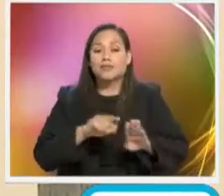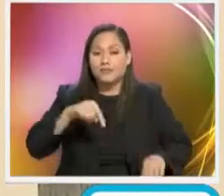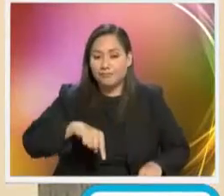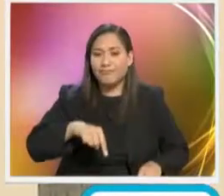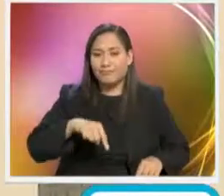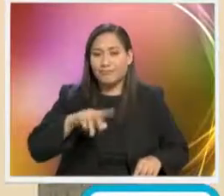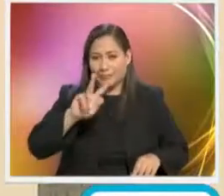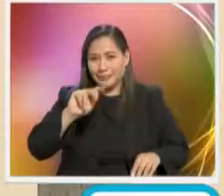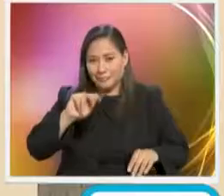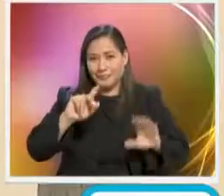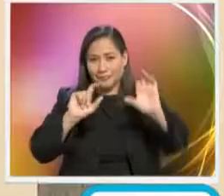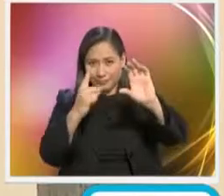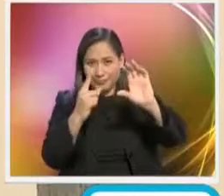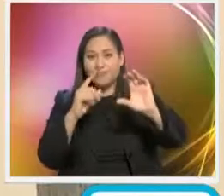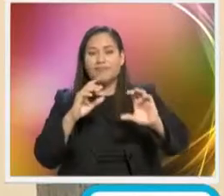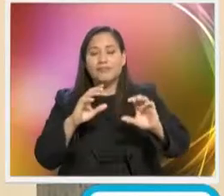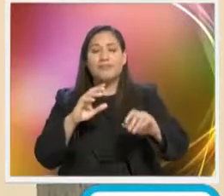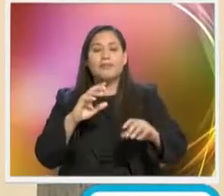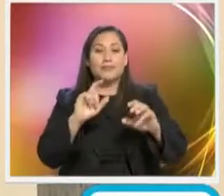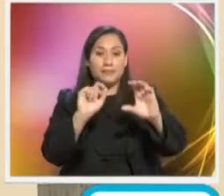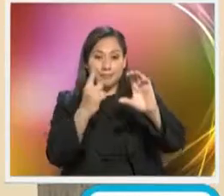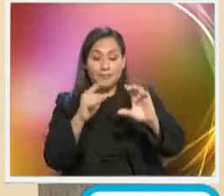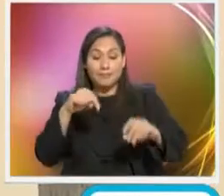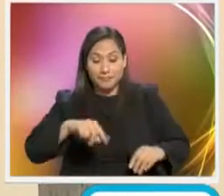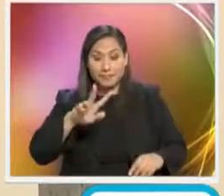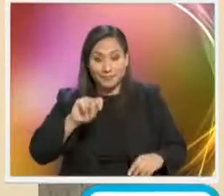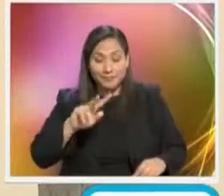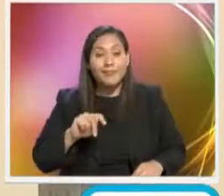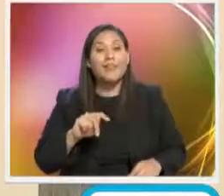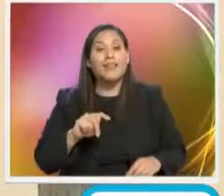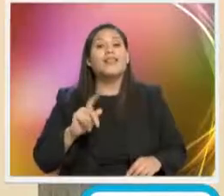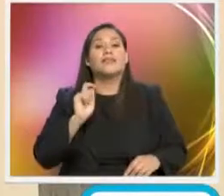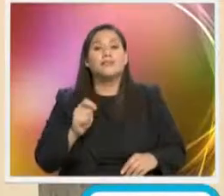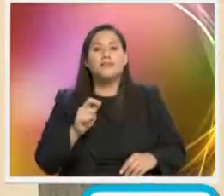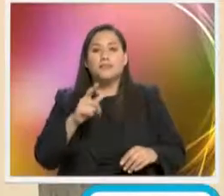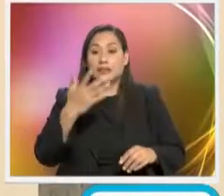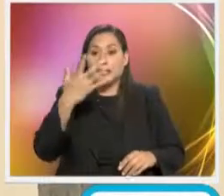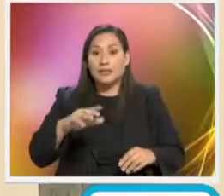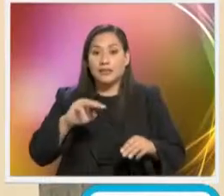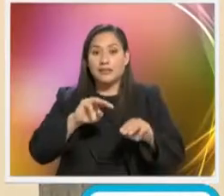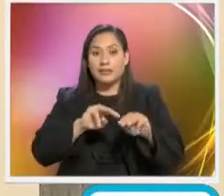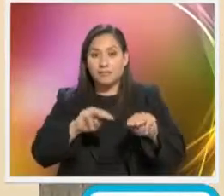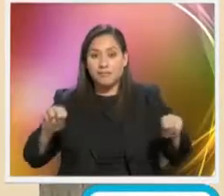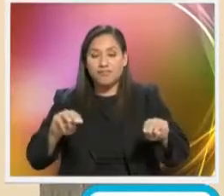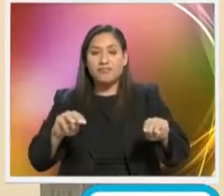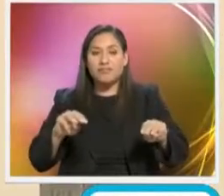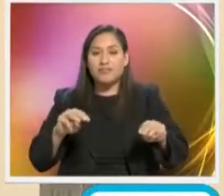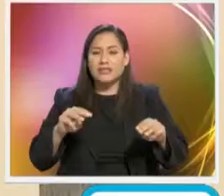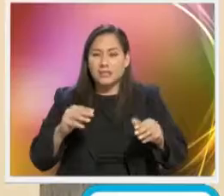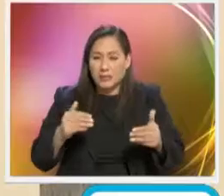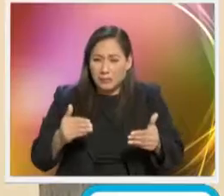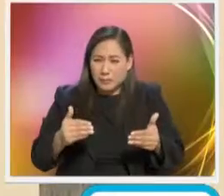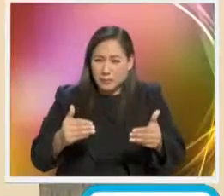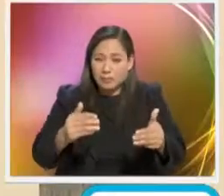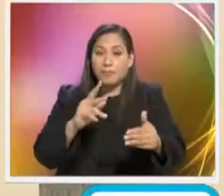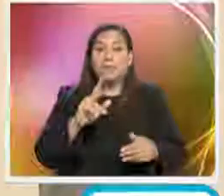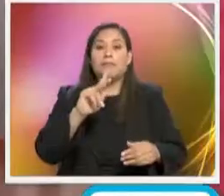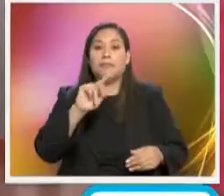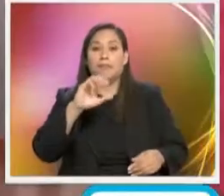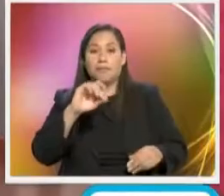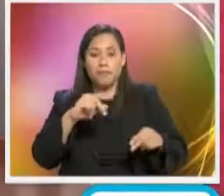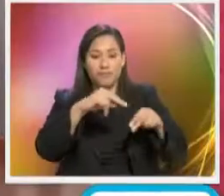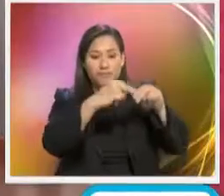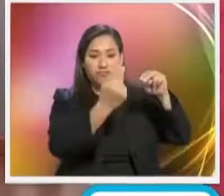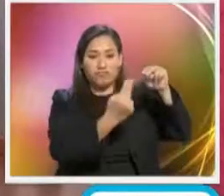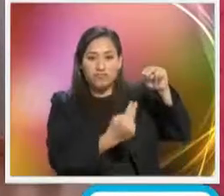de esta plataforma de comunicación, Capital 21 va a tener la plataforma de 10 metros sincronizados, Paola Espinosa